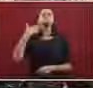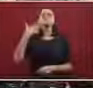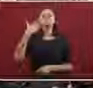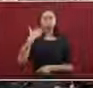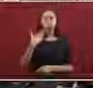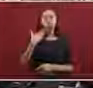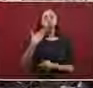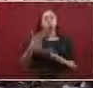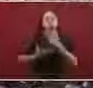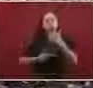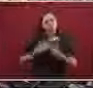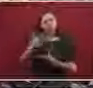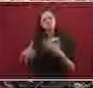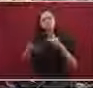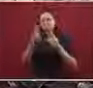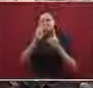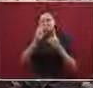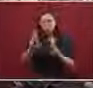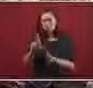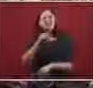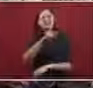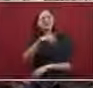por ayudar.